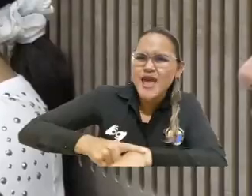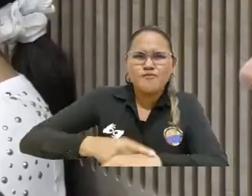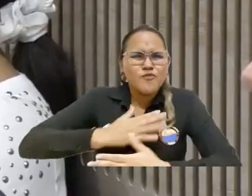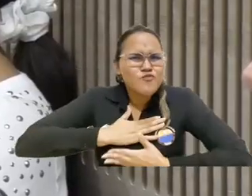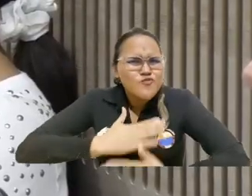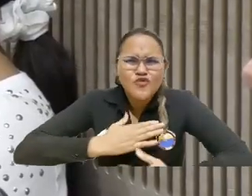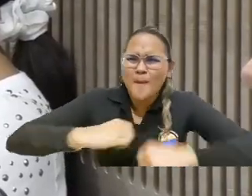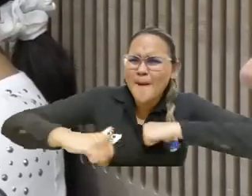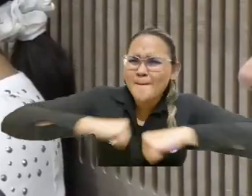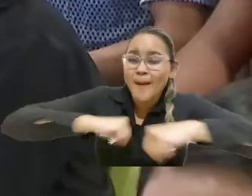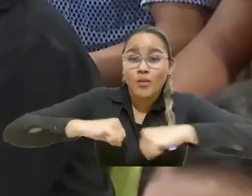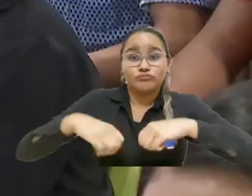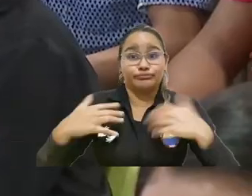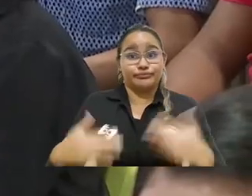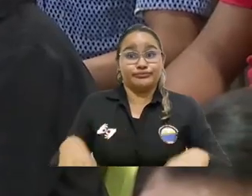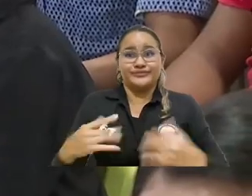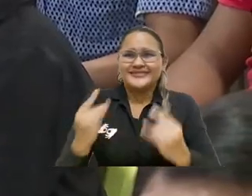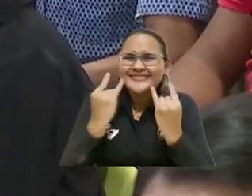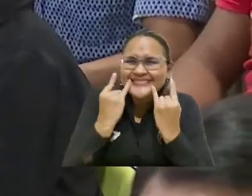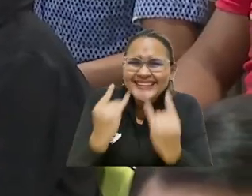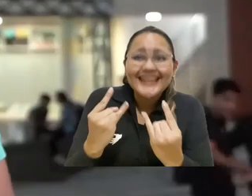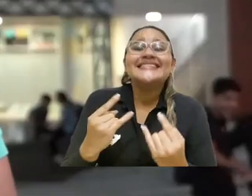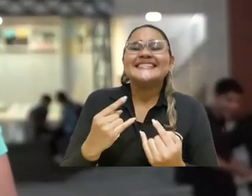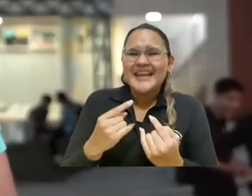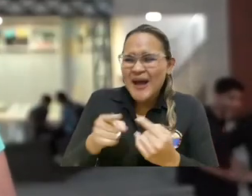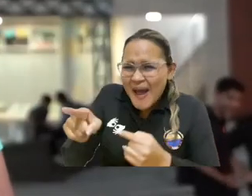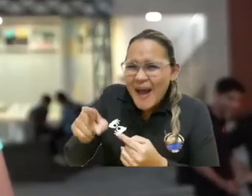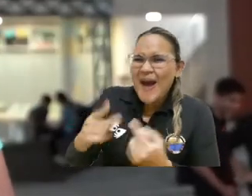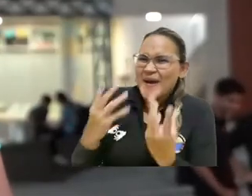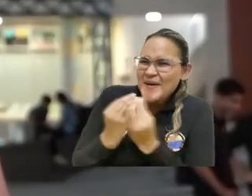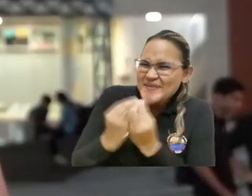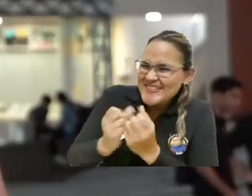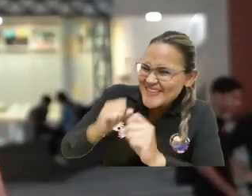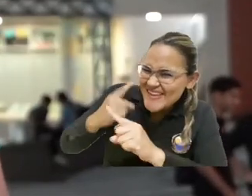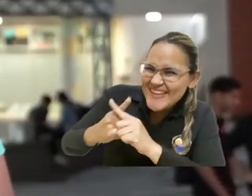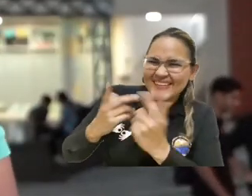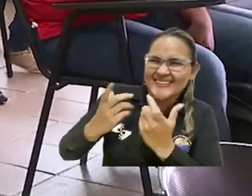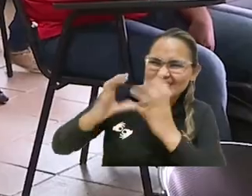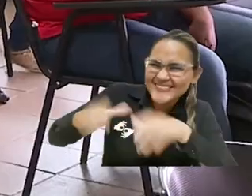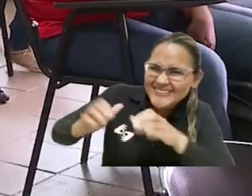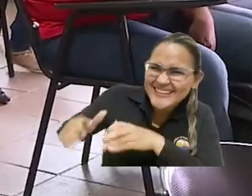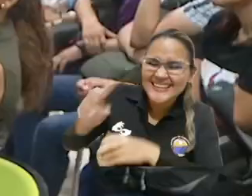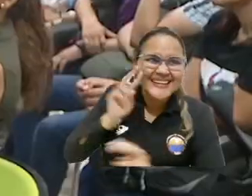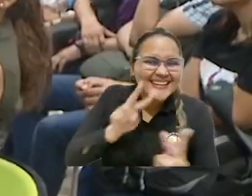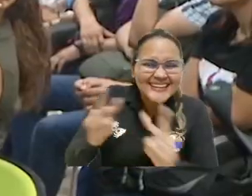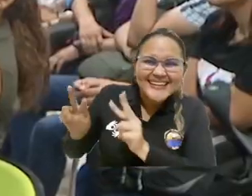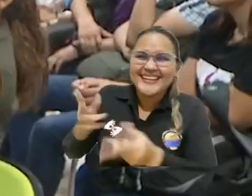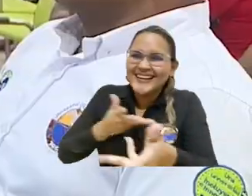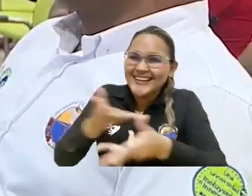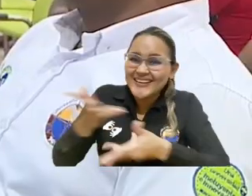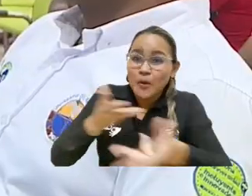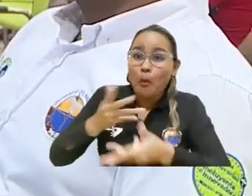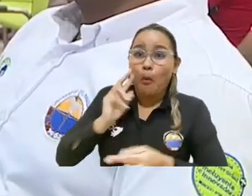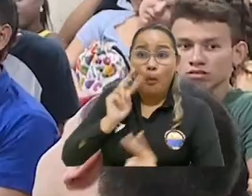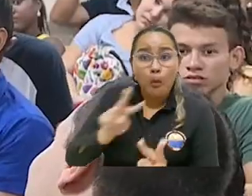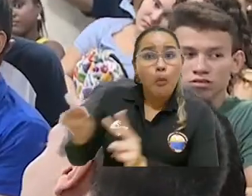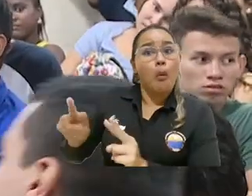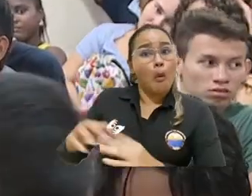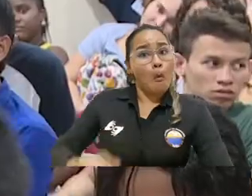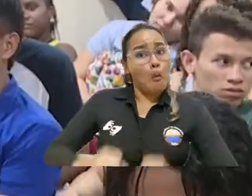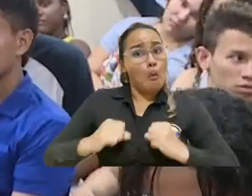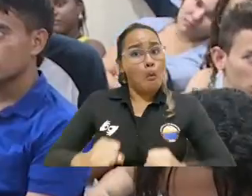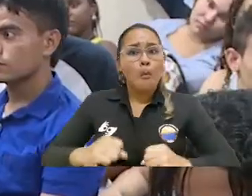dedicación. Me pareció muy interesante ver a mis antiguos compañeros de clase, ver cómo cada uno de mis compañeros ha